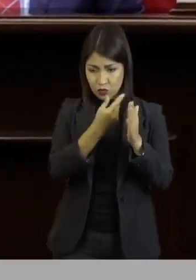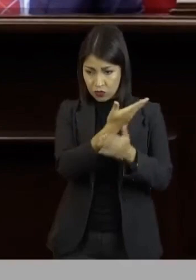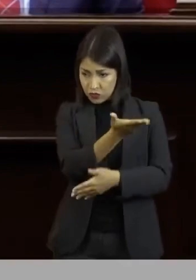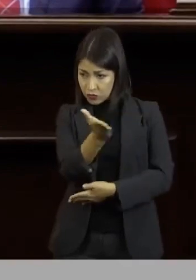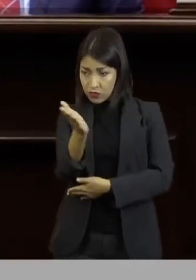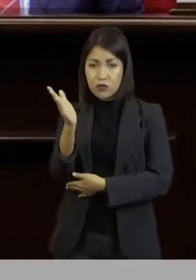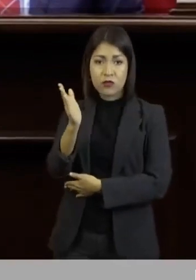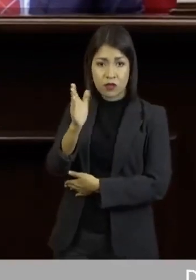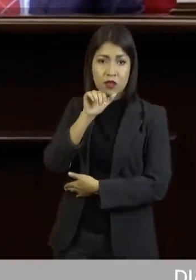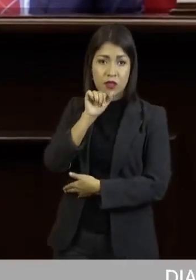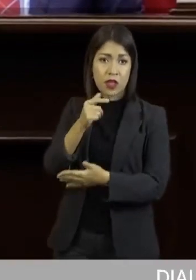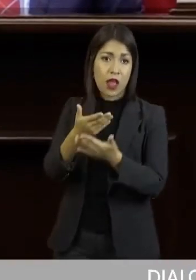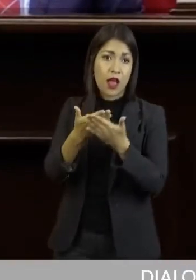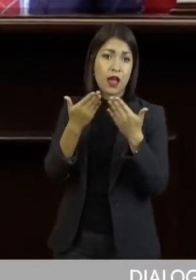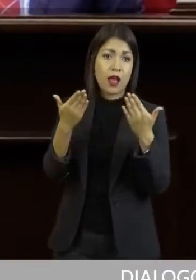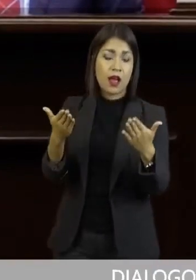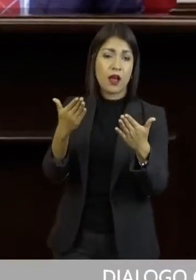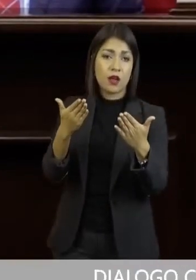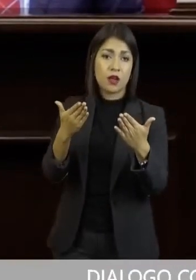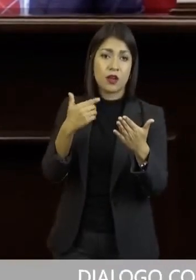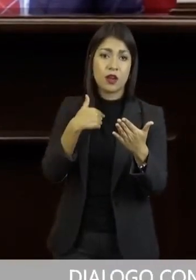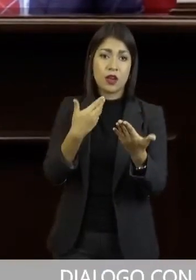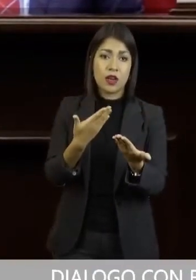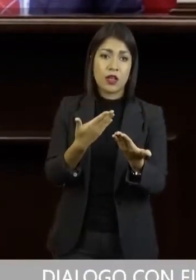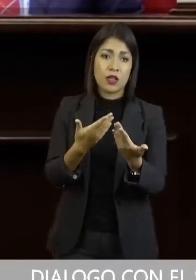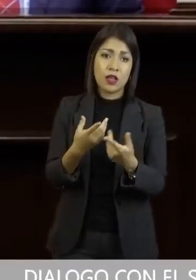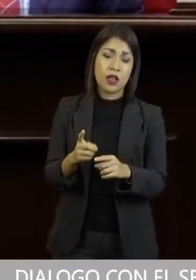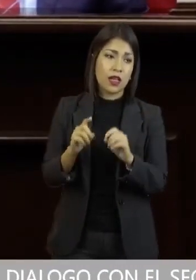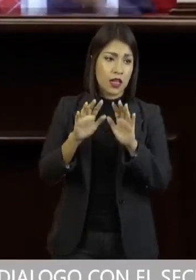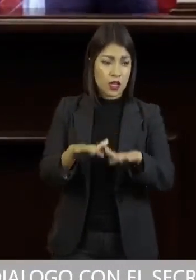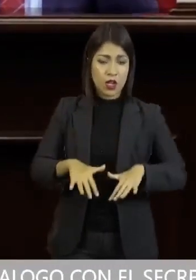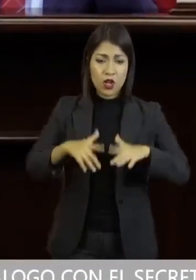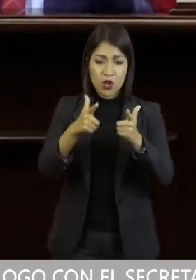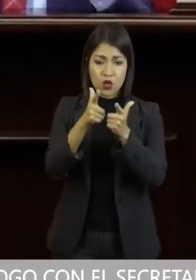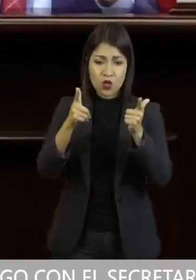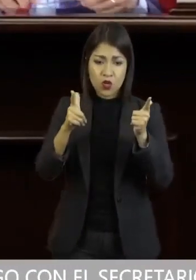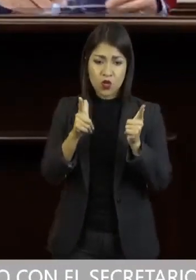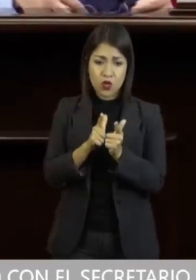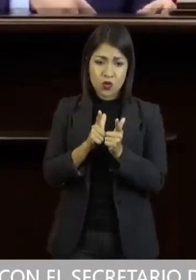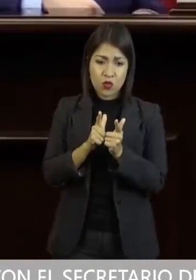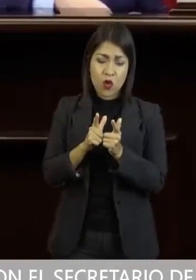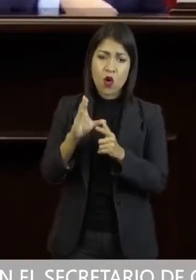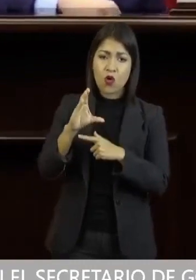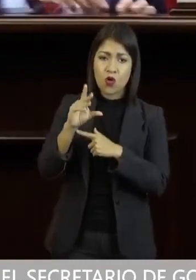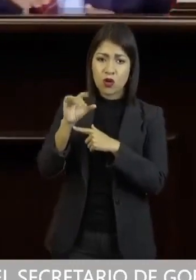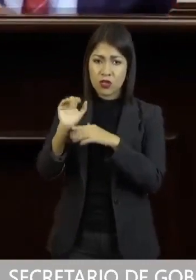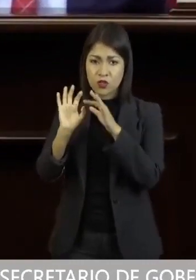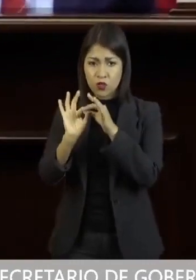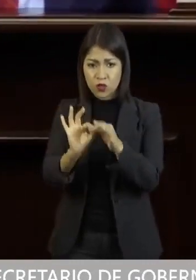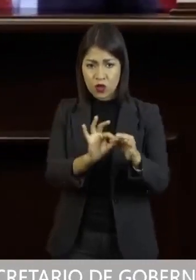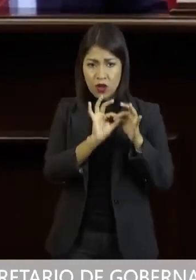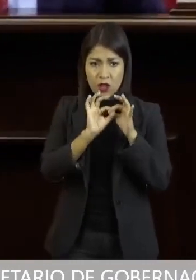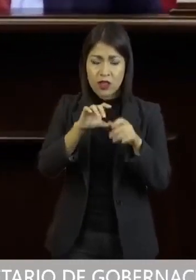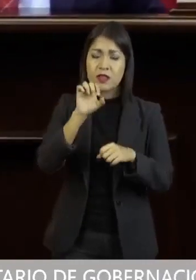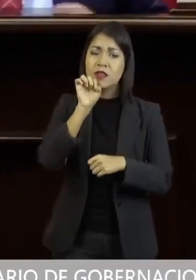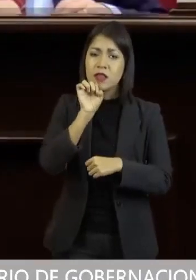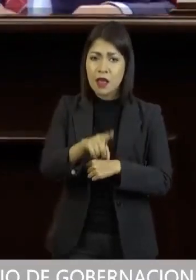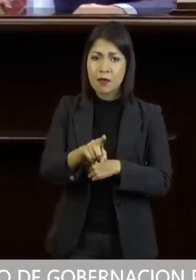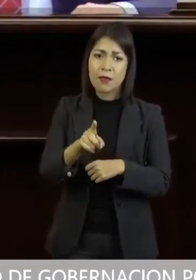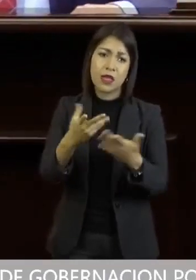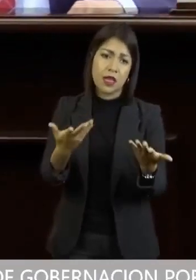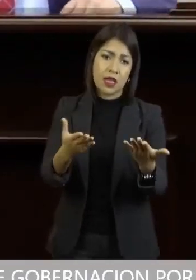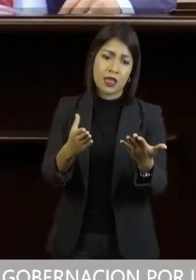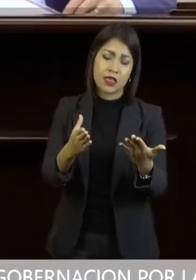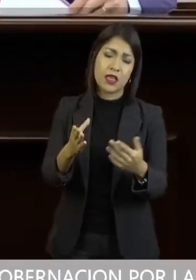parte de lo que se conoce como el constituyente permanente, Congreso de la Unión, las cámaras